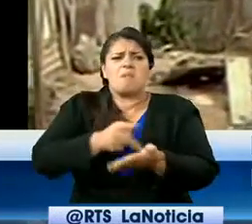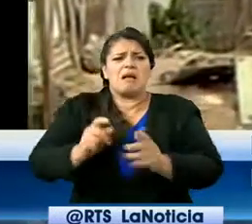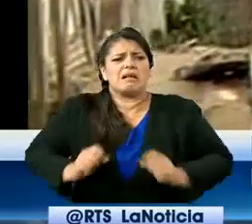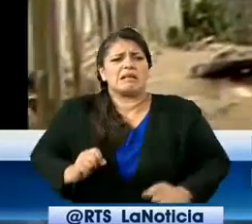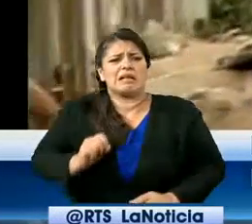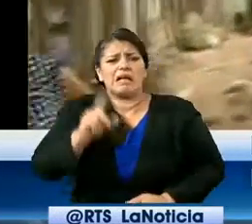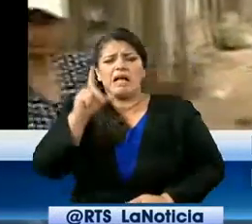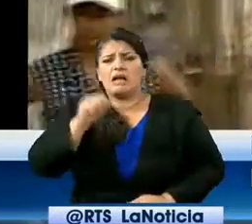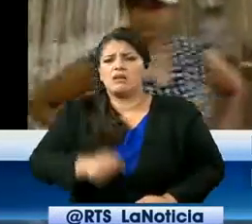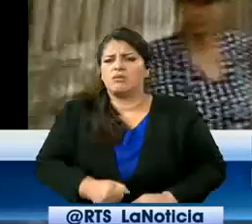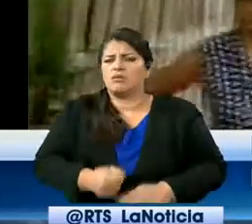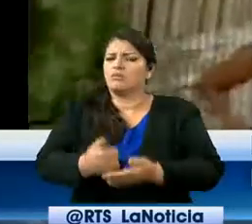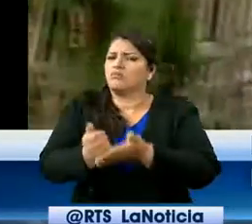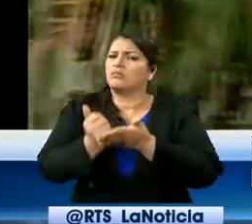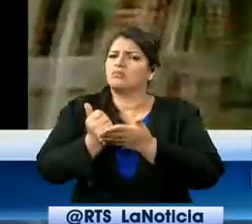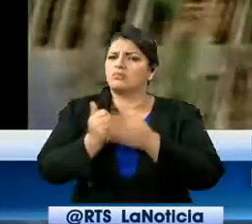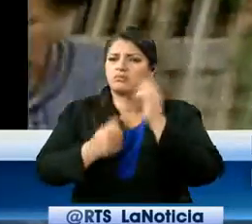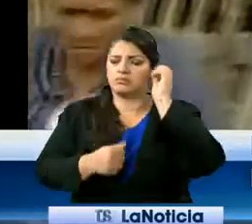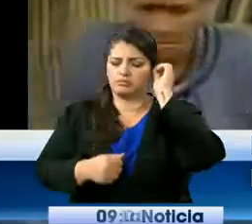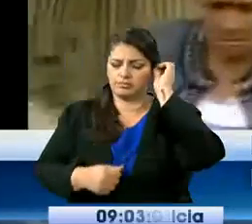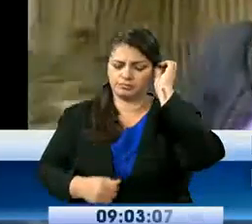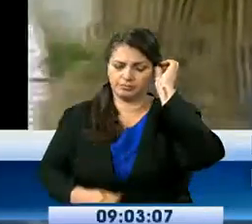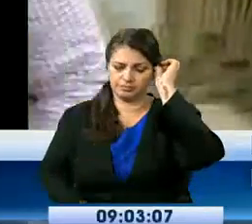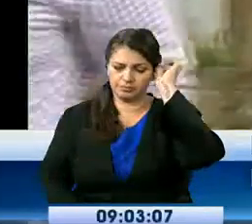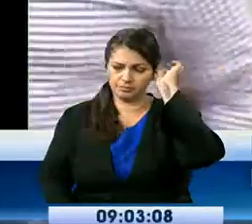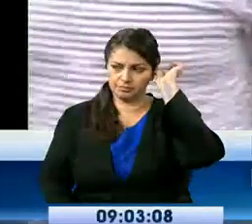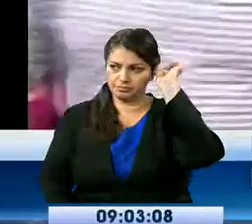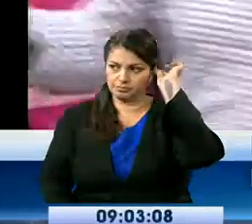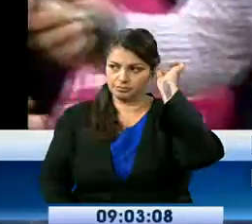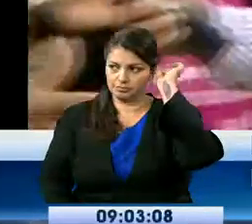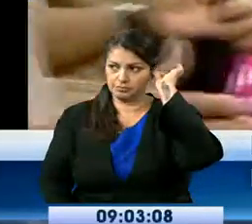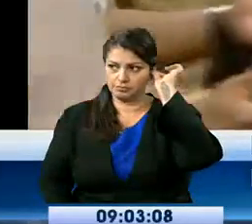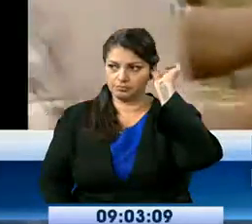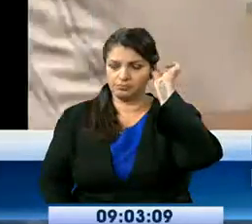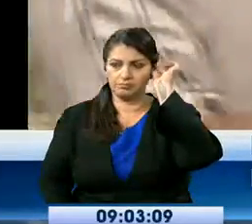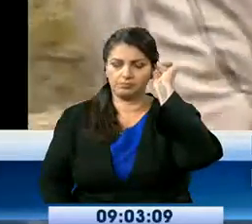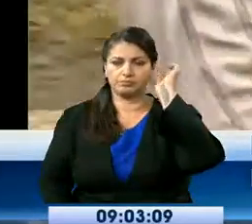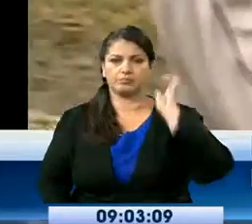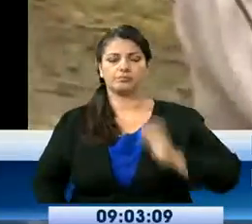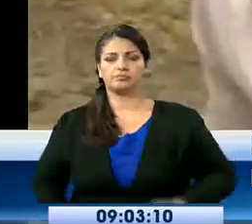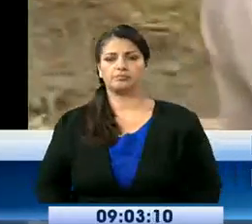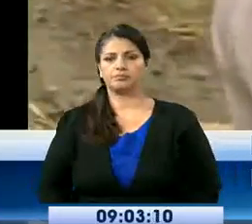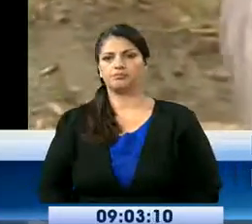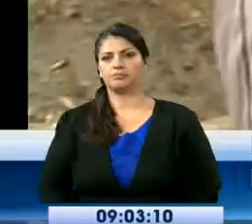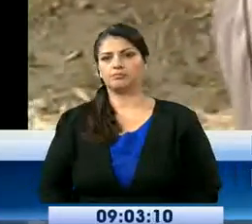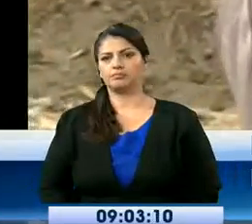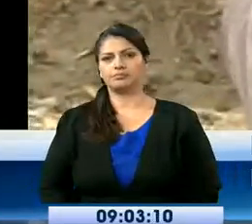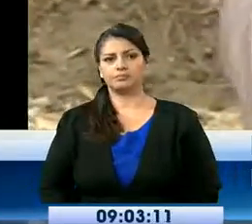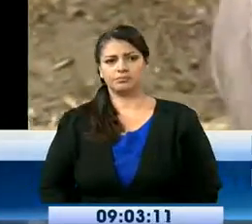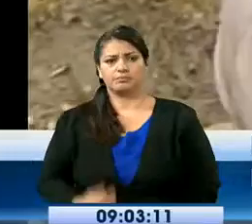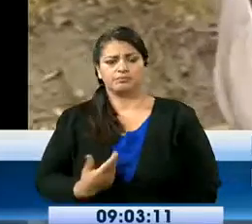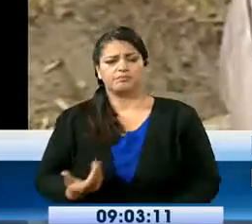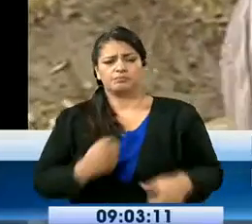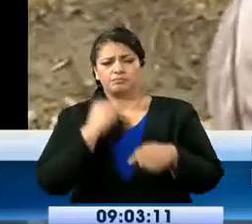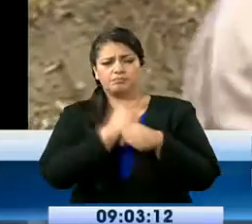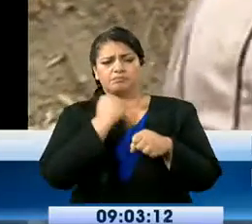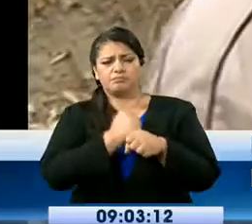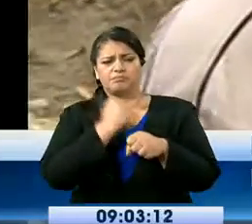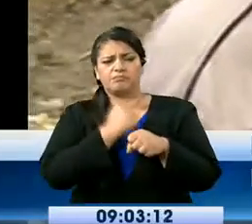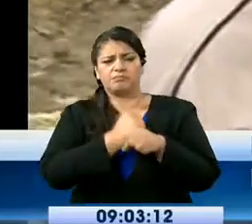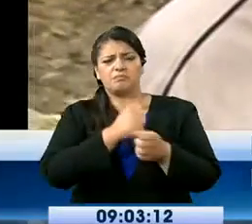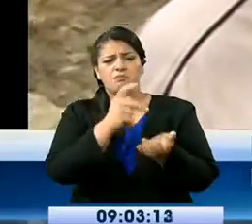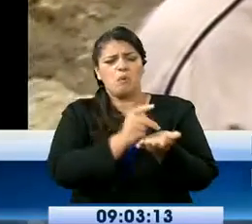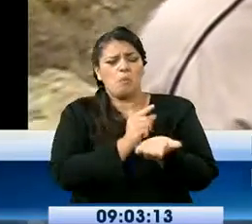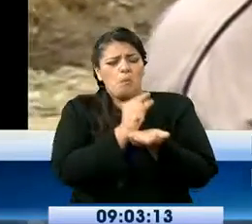tenemos, nosotros vivimos, somos pobres, nosotros vivimos del trabajo, o yo, somos nosotros que no ganamos bastante. Yo me gano $12 en el